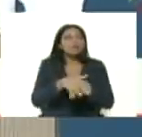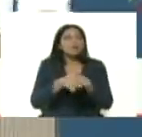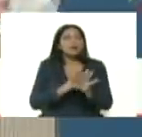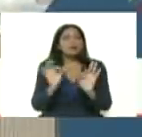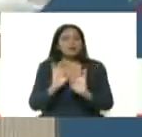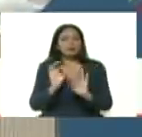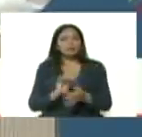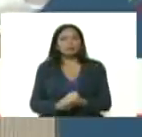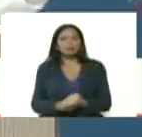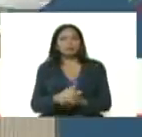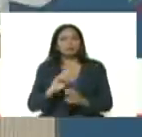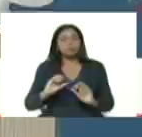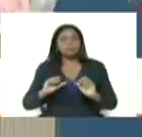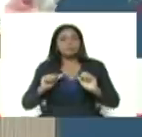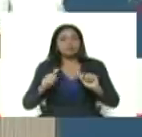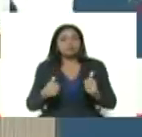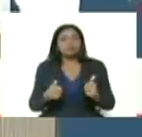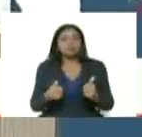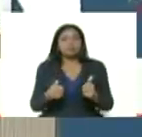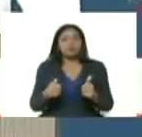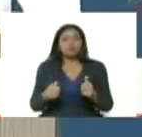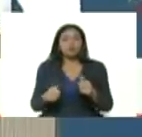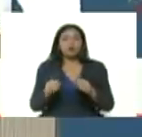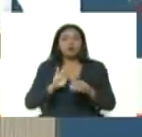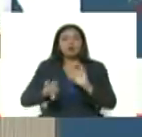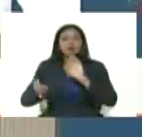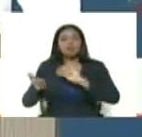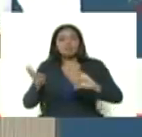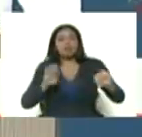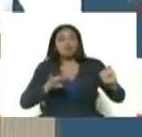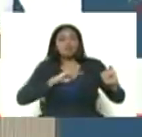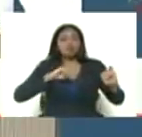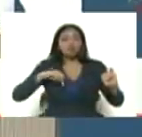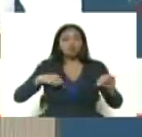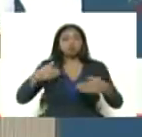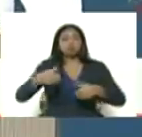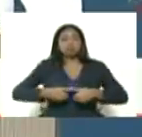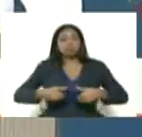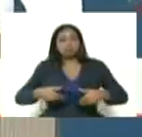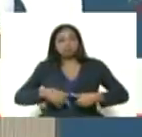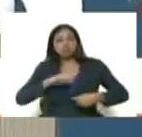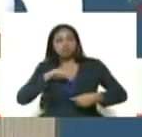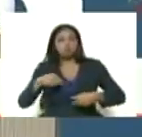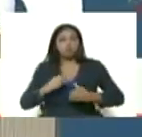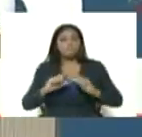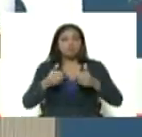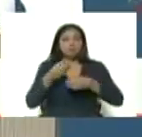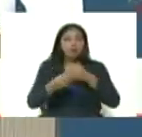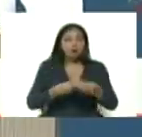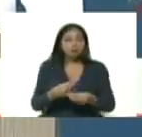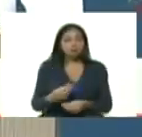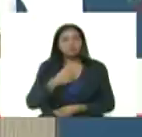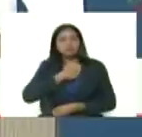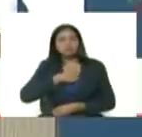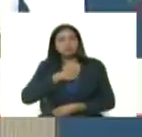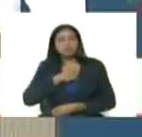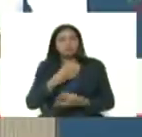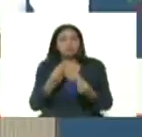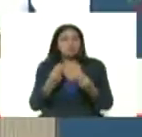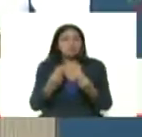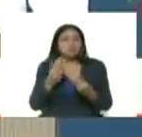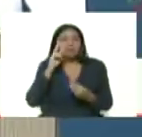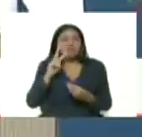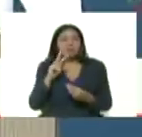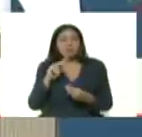frecuentemente, y empezamos a desmontar lo que con tanto esfuerzo hemos construido, pues lamentablemente nos